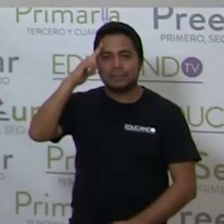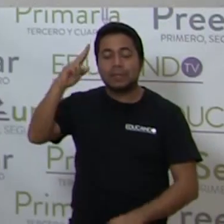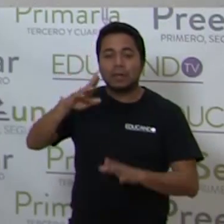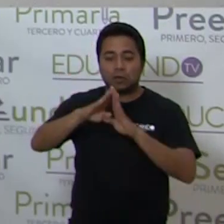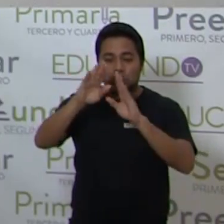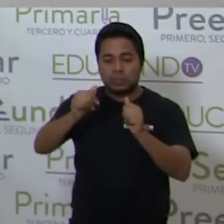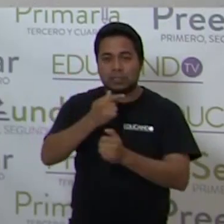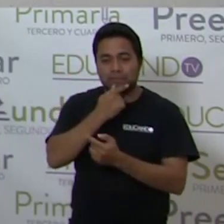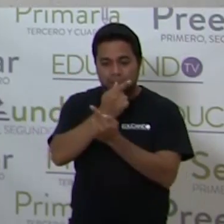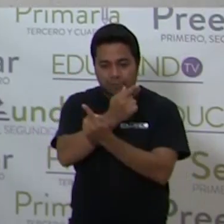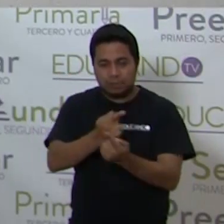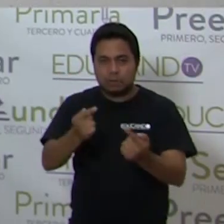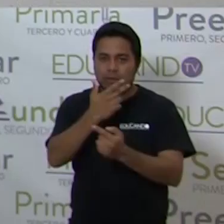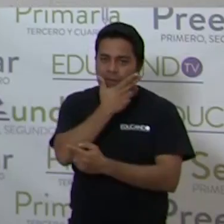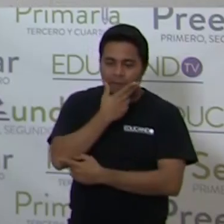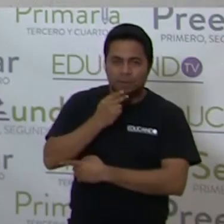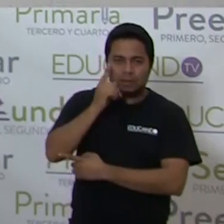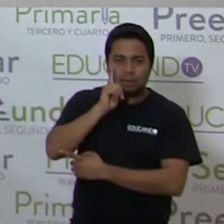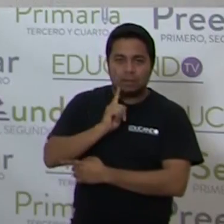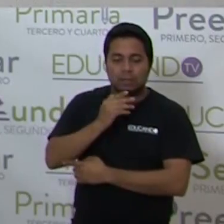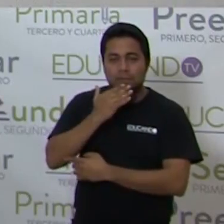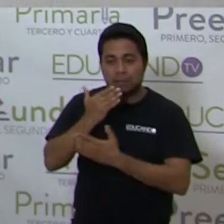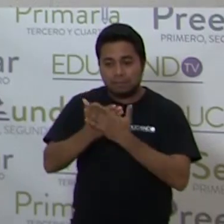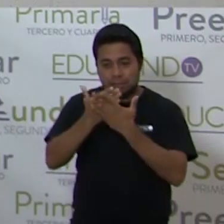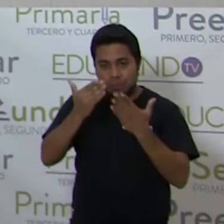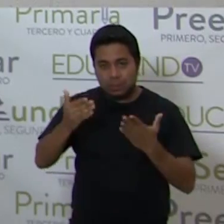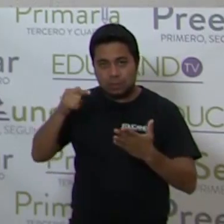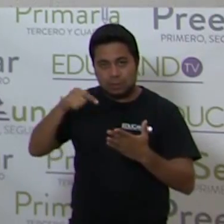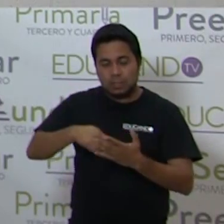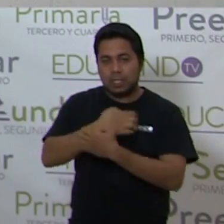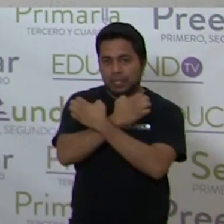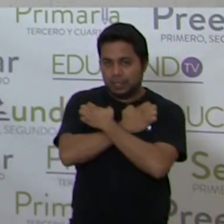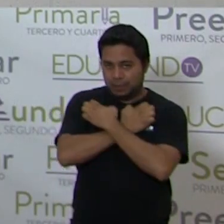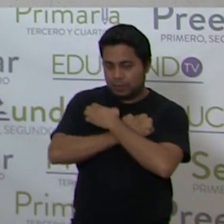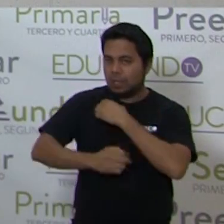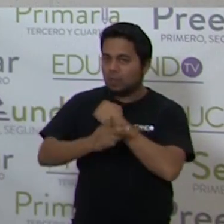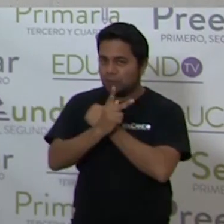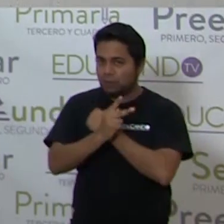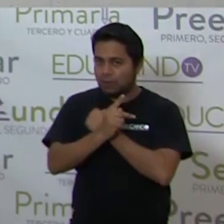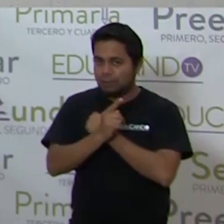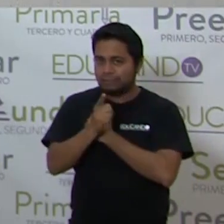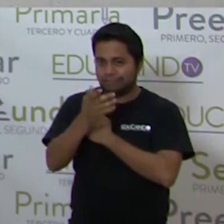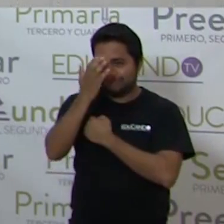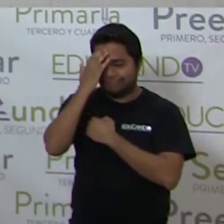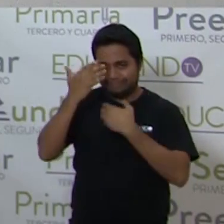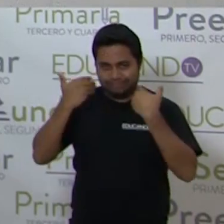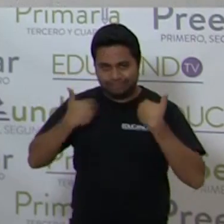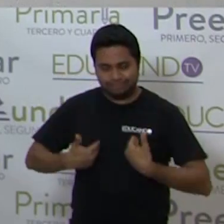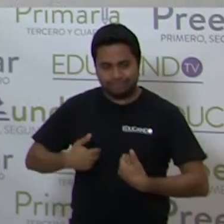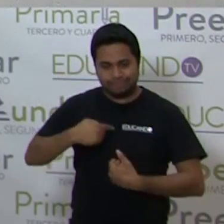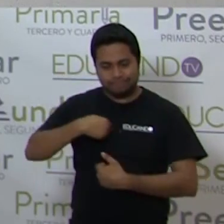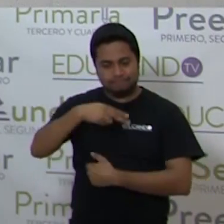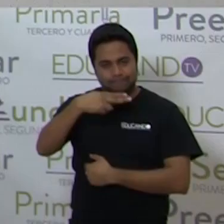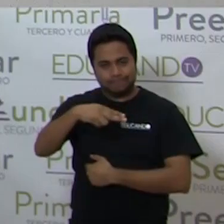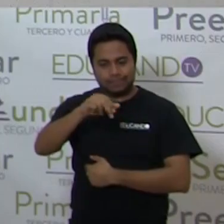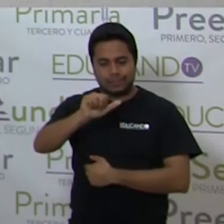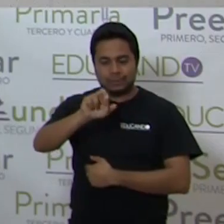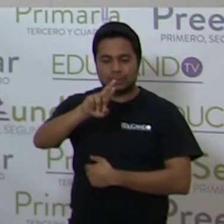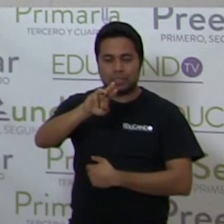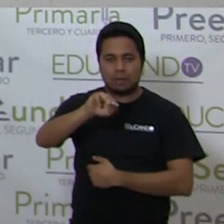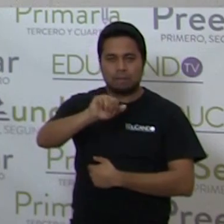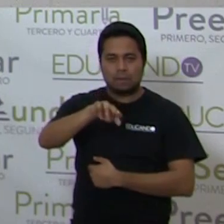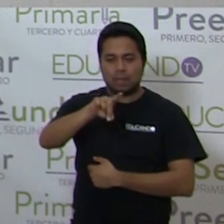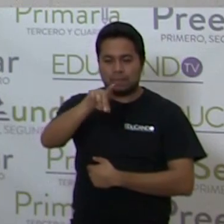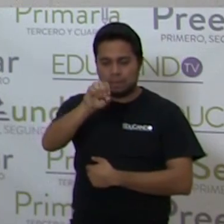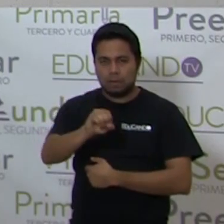tal, niños y niñas? Bienvenidos nuevamente a tu programa Educando TV. Tú ya me conoces, mi nombre es Armando